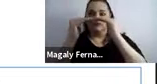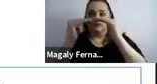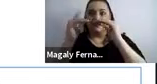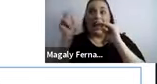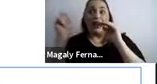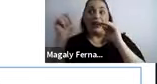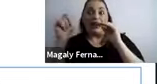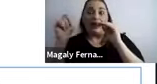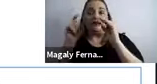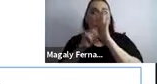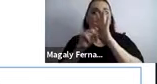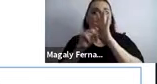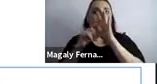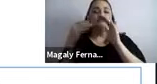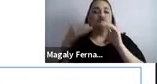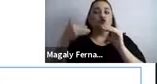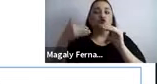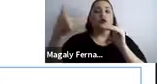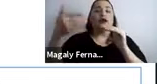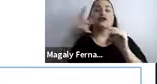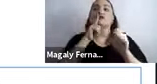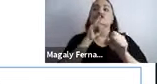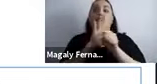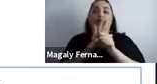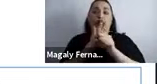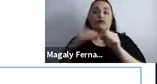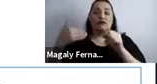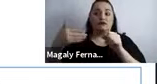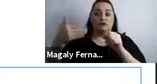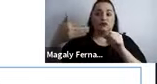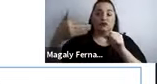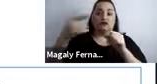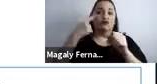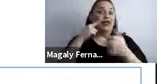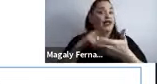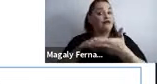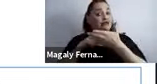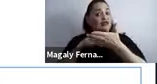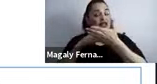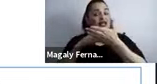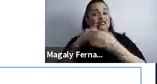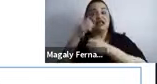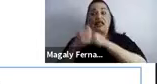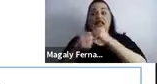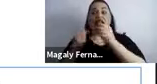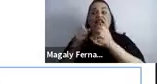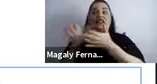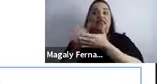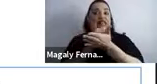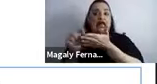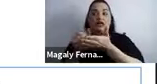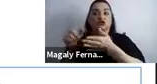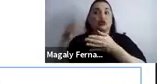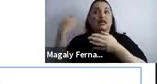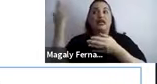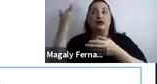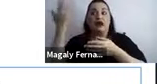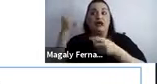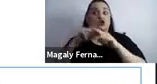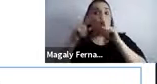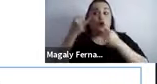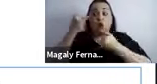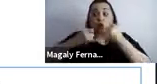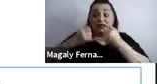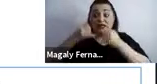durante los compromisos y la evidencia del daño climático, pero en los últimos años han seguido